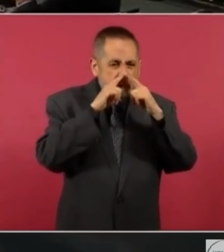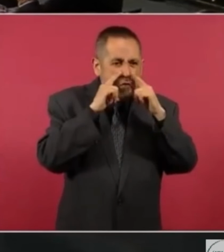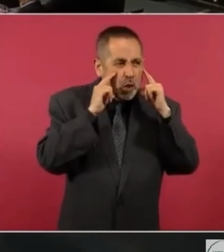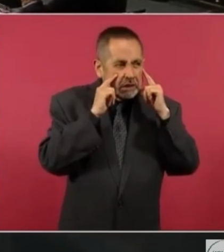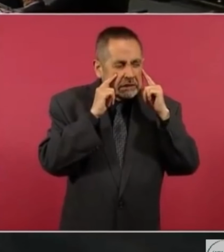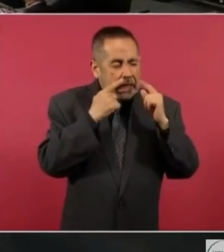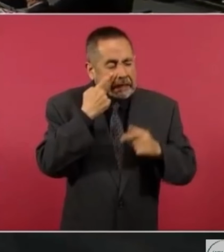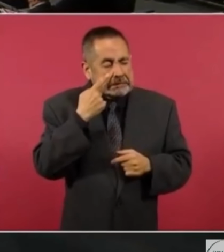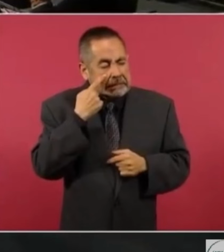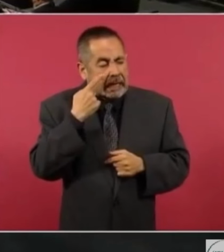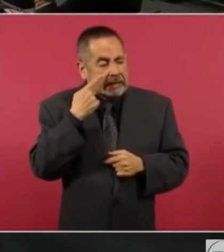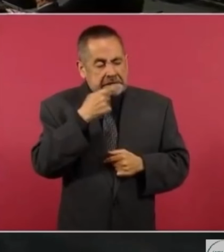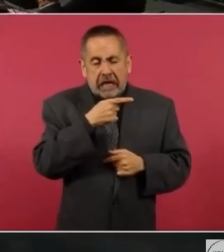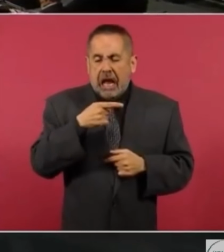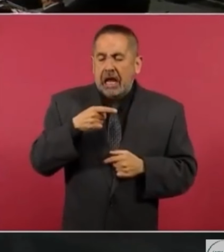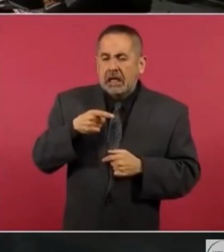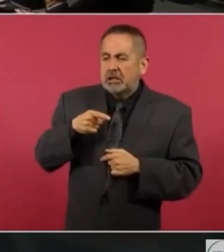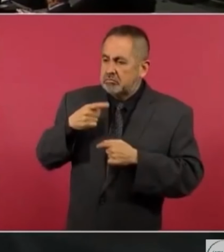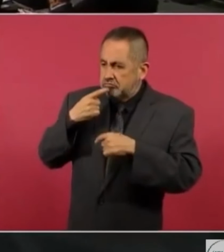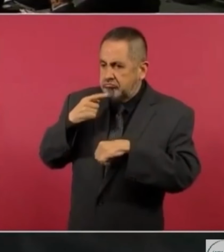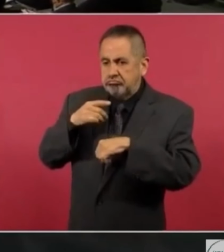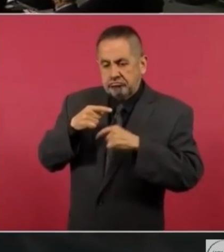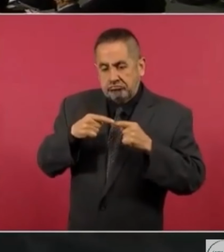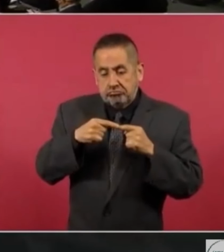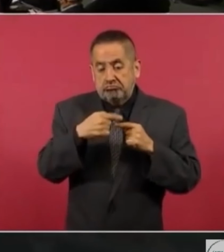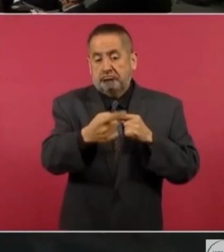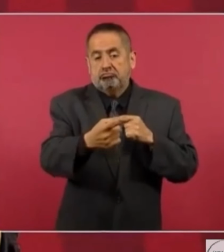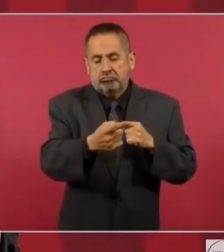más probablemente afectarán en la siguiente